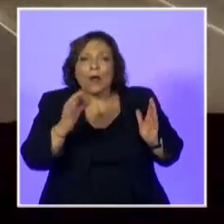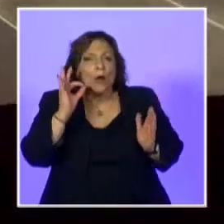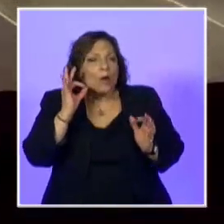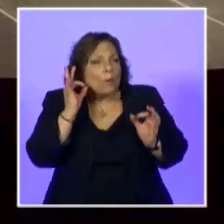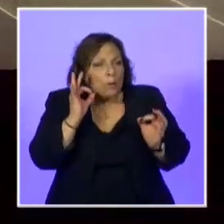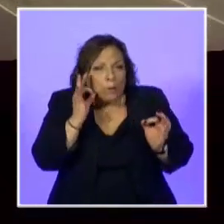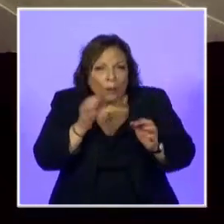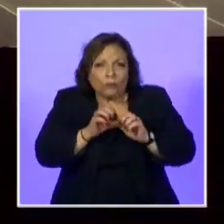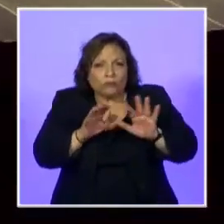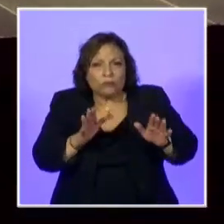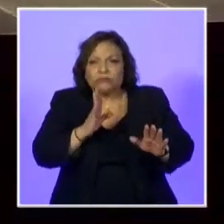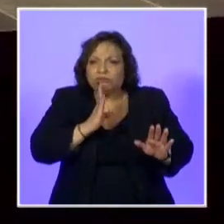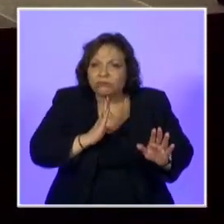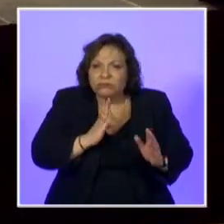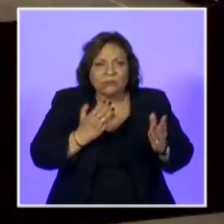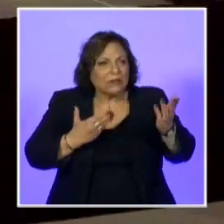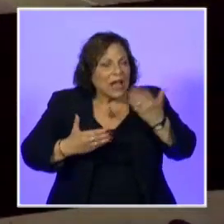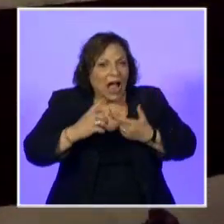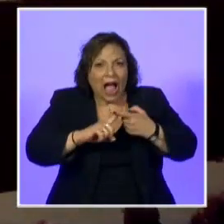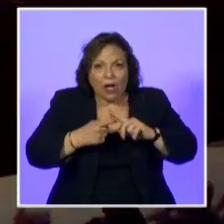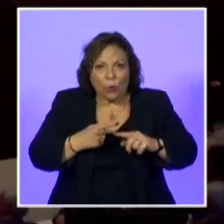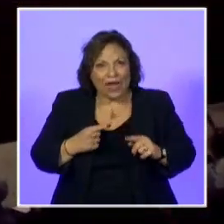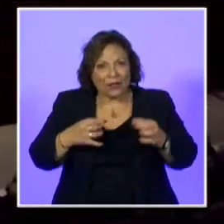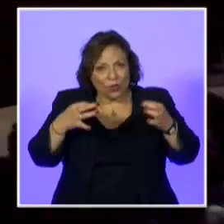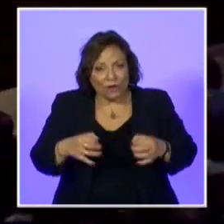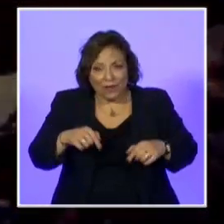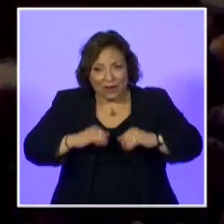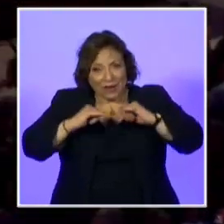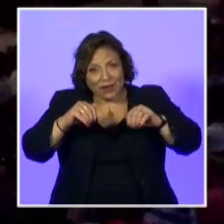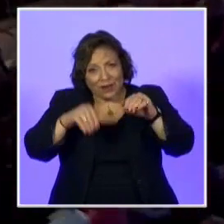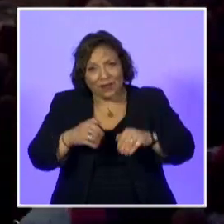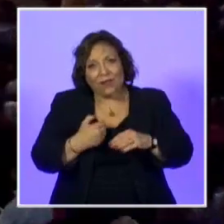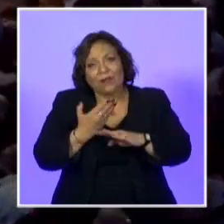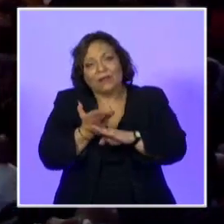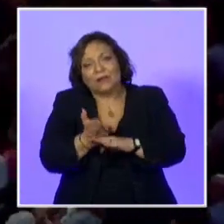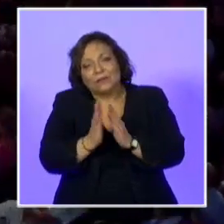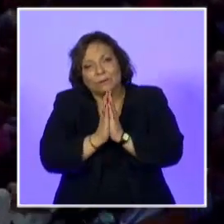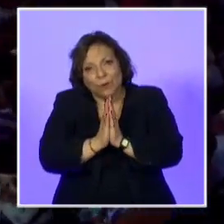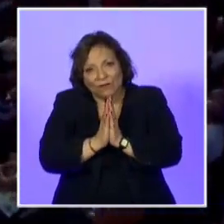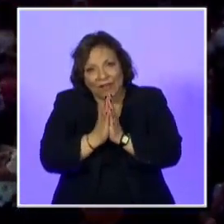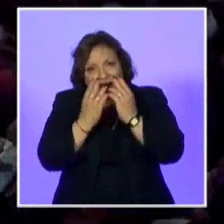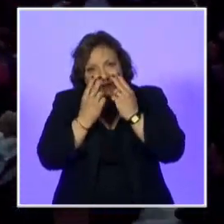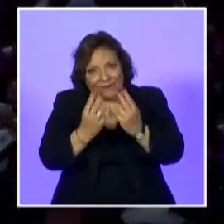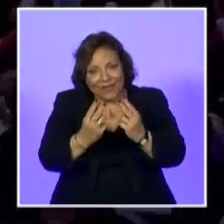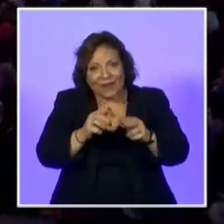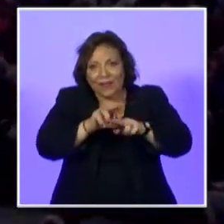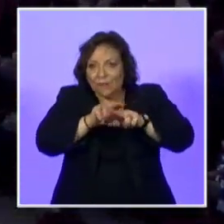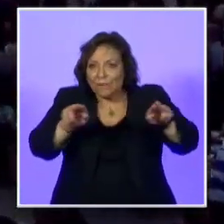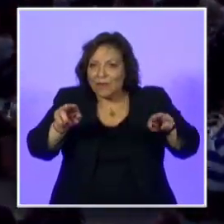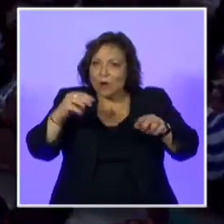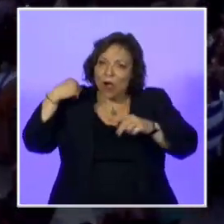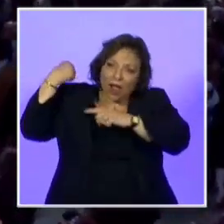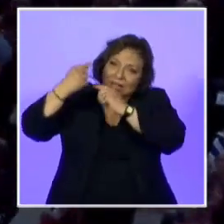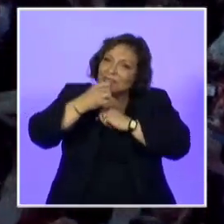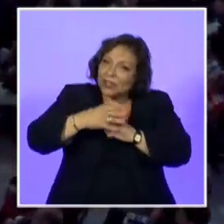prolífera y tolerante. En esta campaña electoral honremos esa visión histórica. Honremos